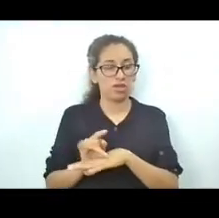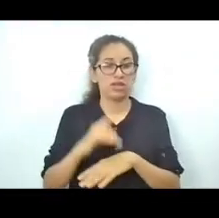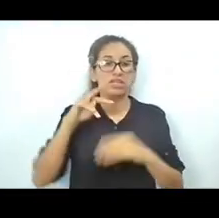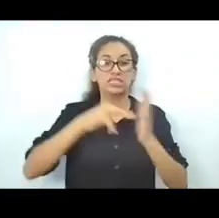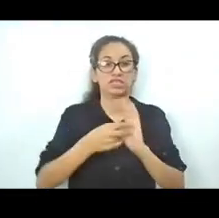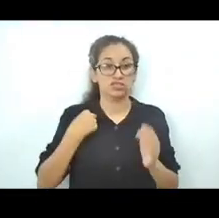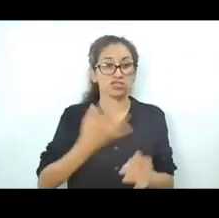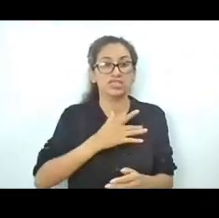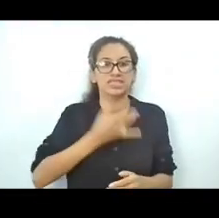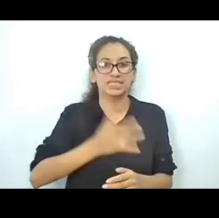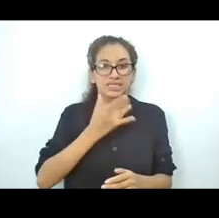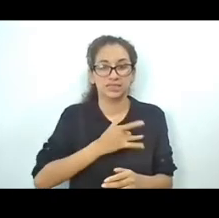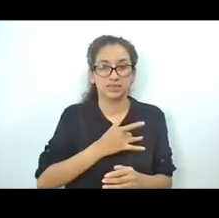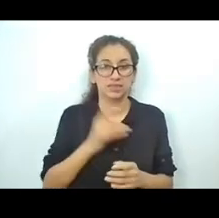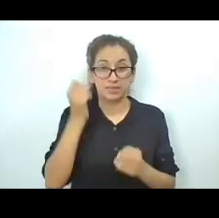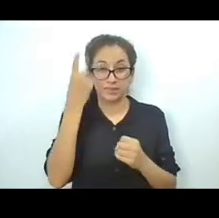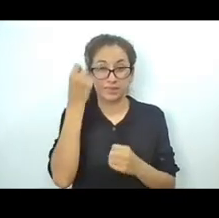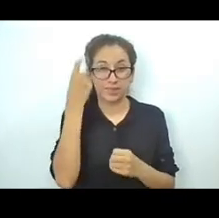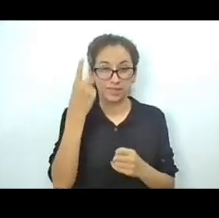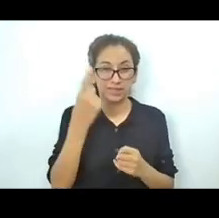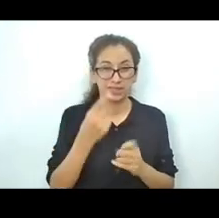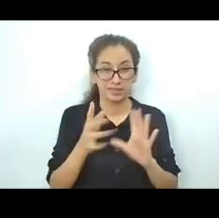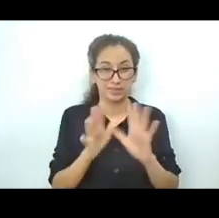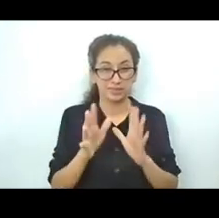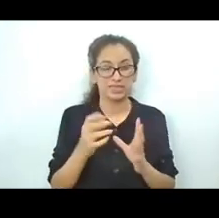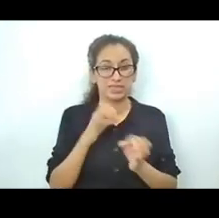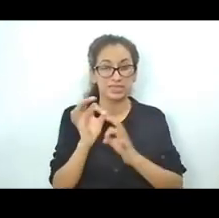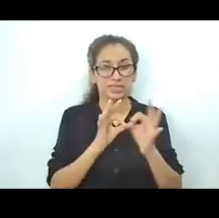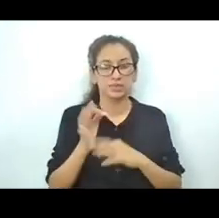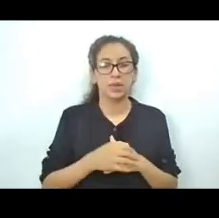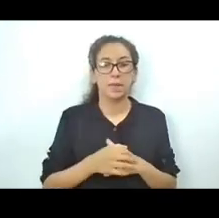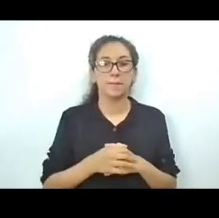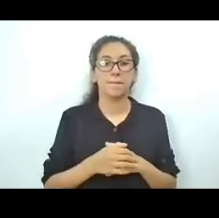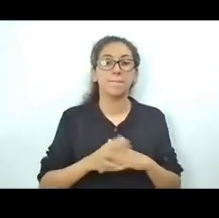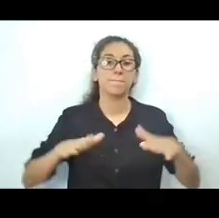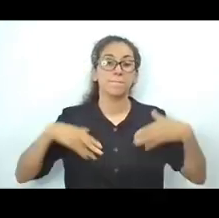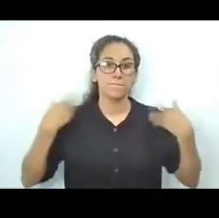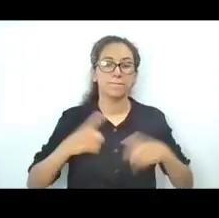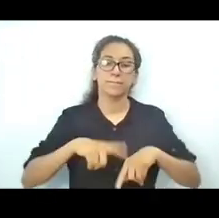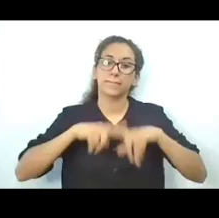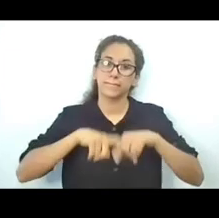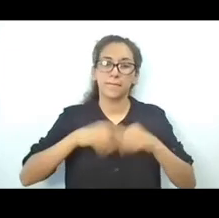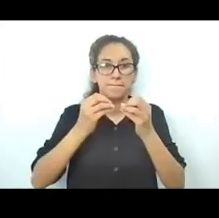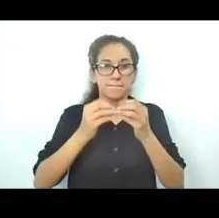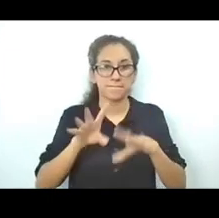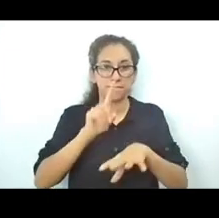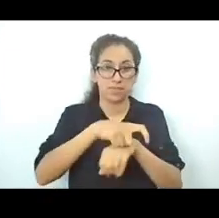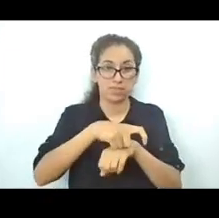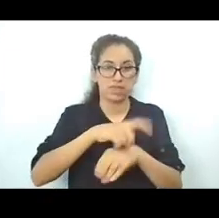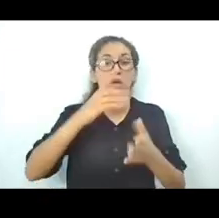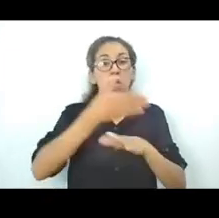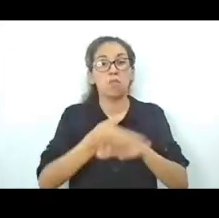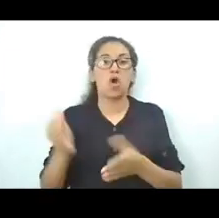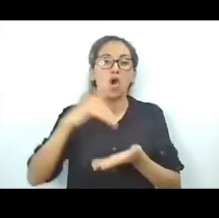siendo estimulado. No sé si me llegas a entender lo que estoy señalando. Entonces, podría haber una pérdida de la erección para luego recuperarla, ¿no? O